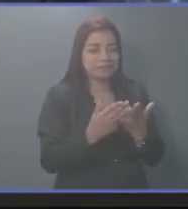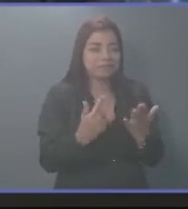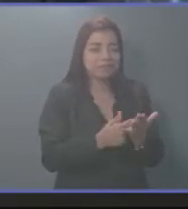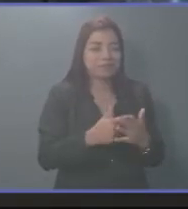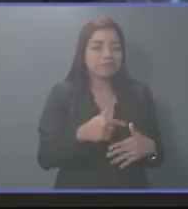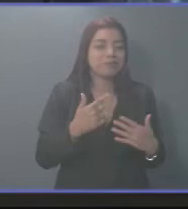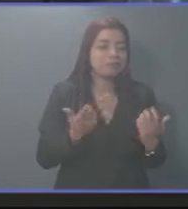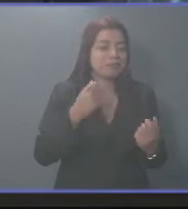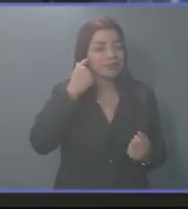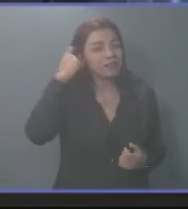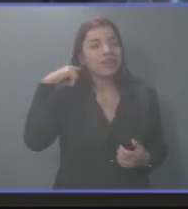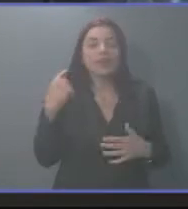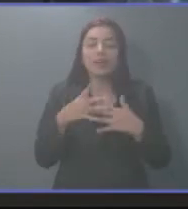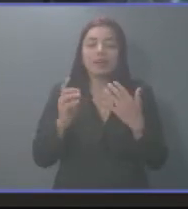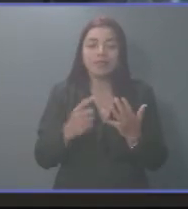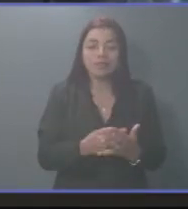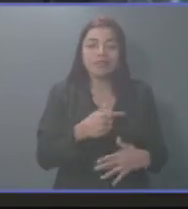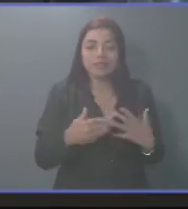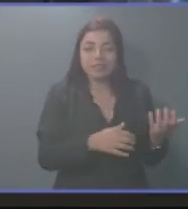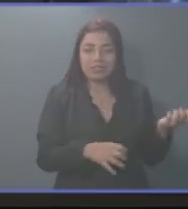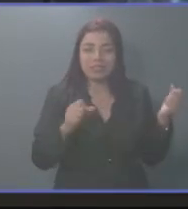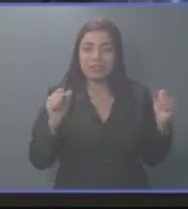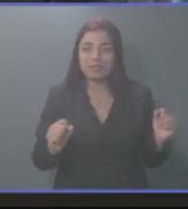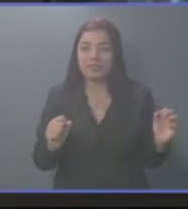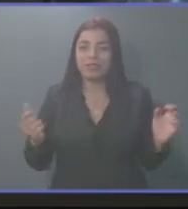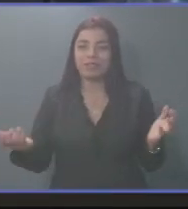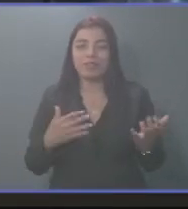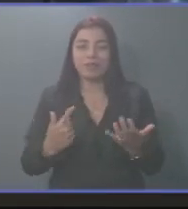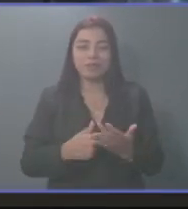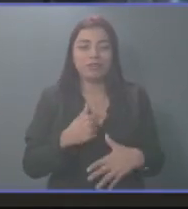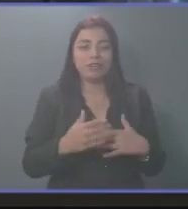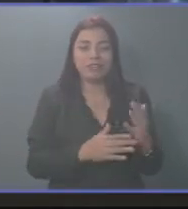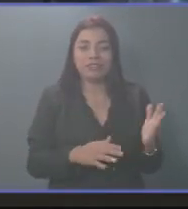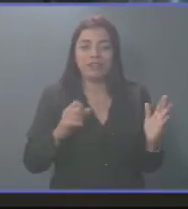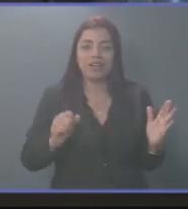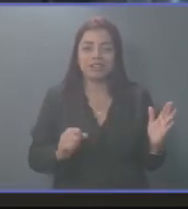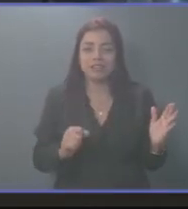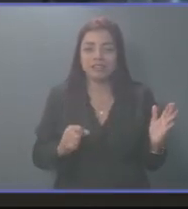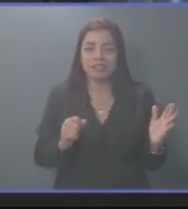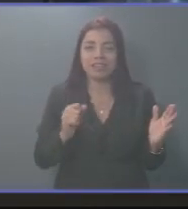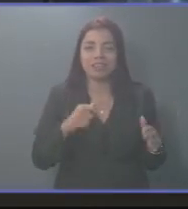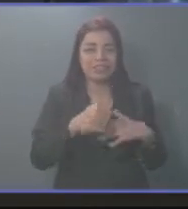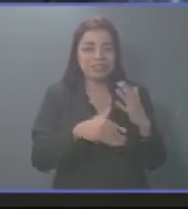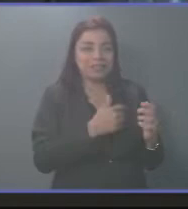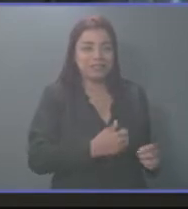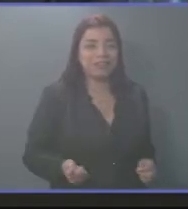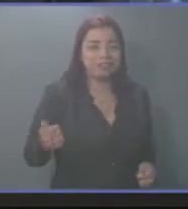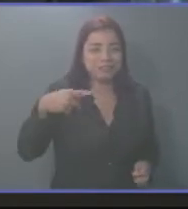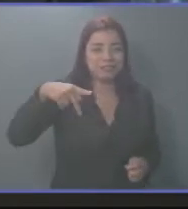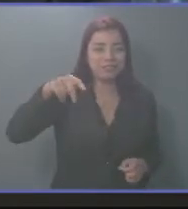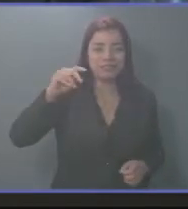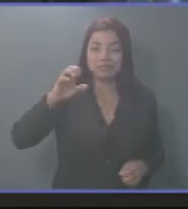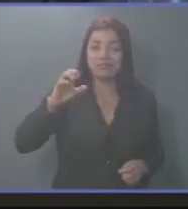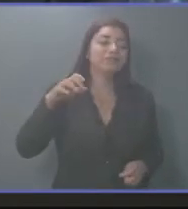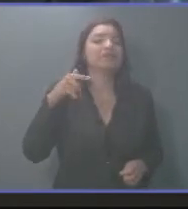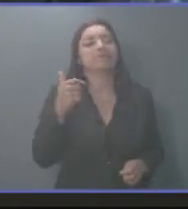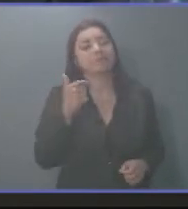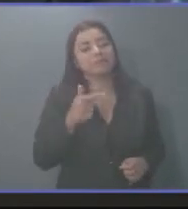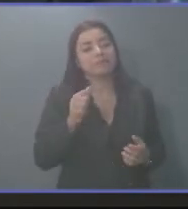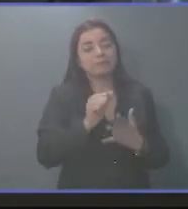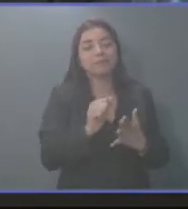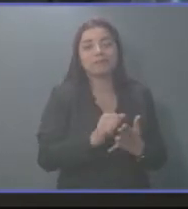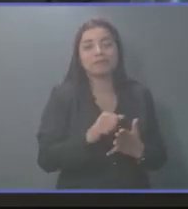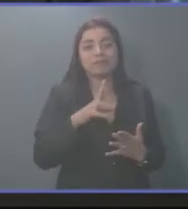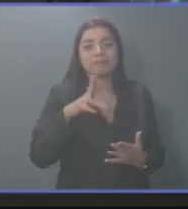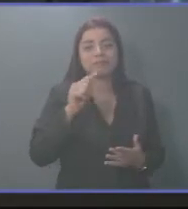los diputados, decreta la siguiente reforma a la Ley Orgánica de la Policía Nacional Civil. Artículo 1.